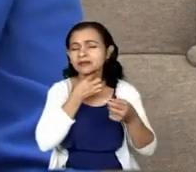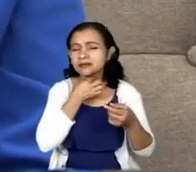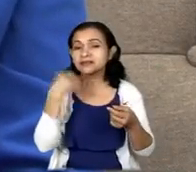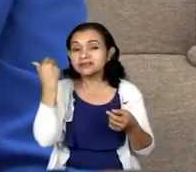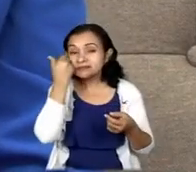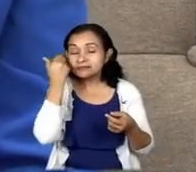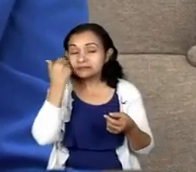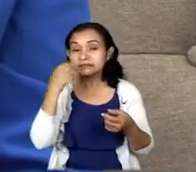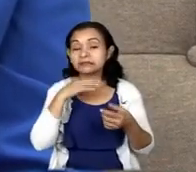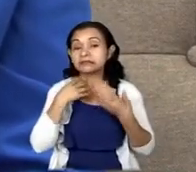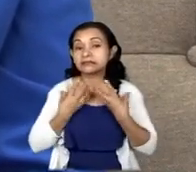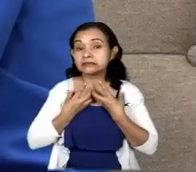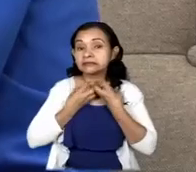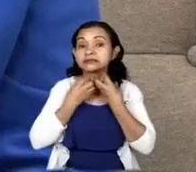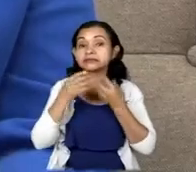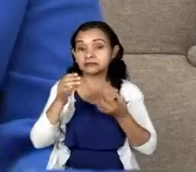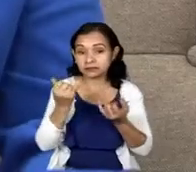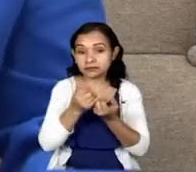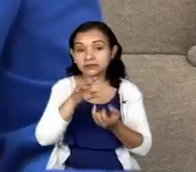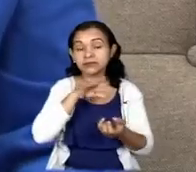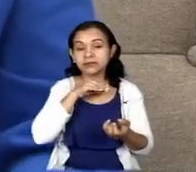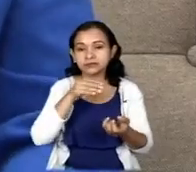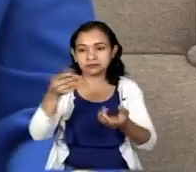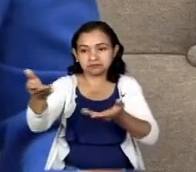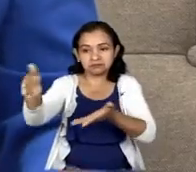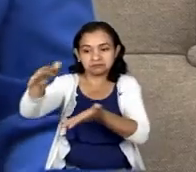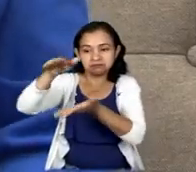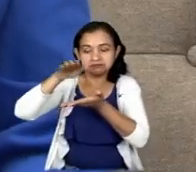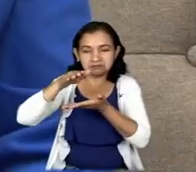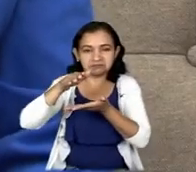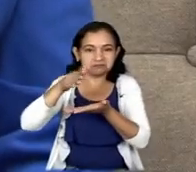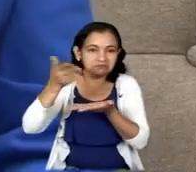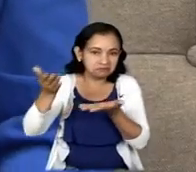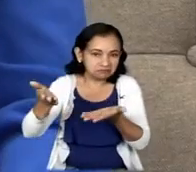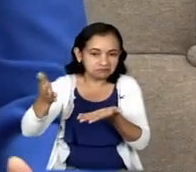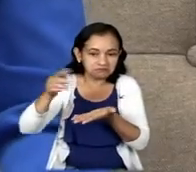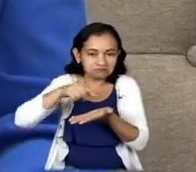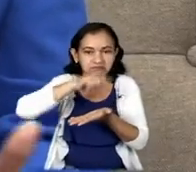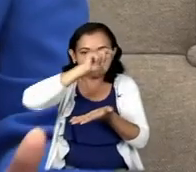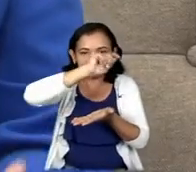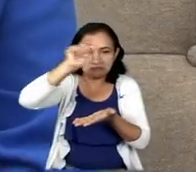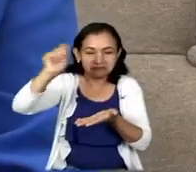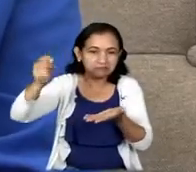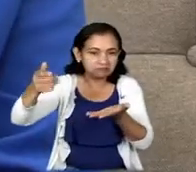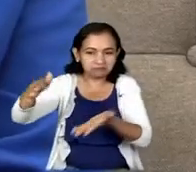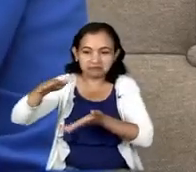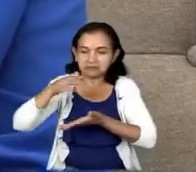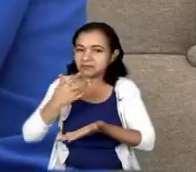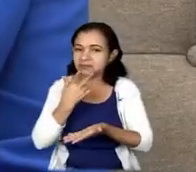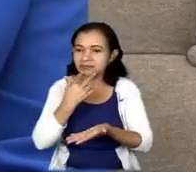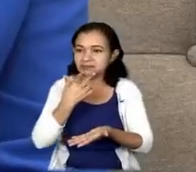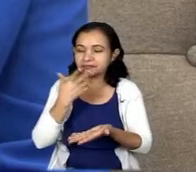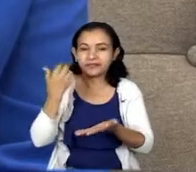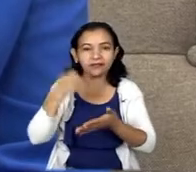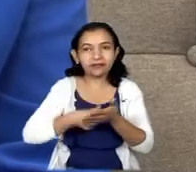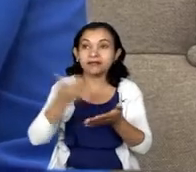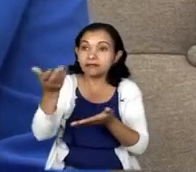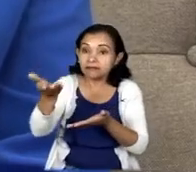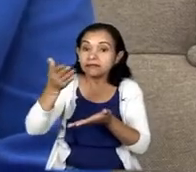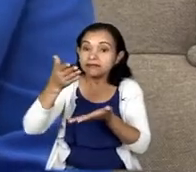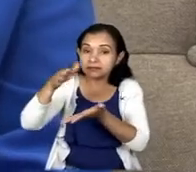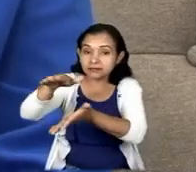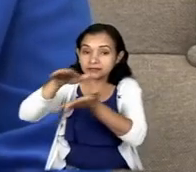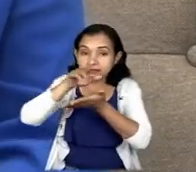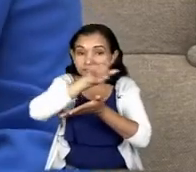maestros, porque te la dieran, pues, porque a veces ni te daban la tiza, era tiza pero ni te la daban. Entonces también luchabas por eso